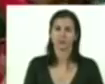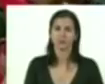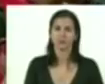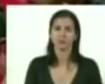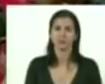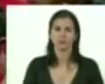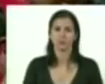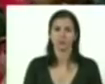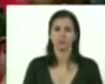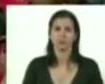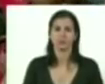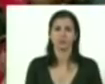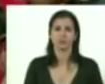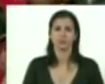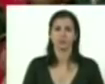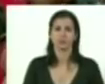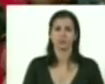Y